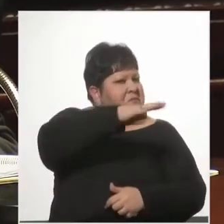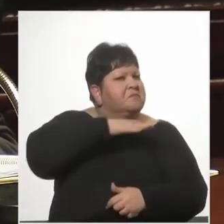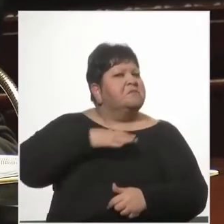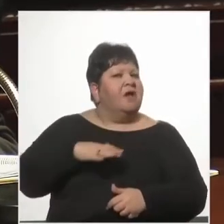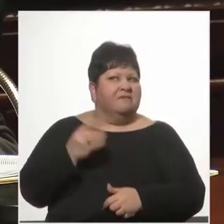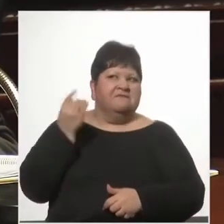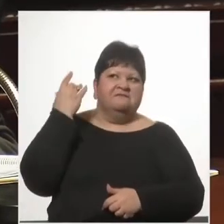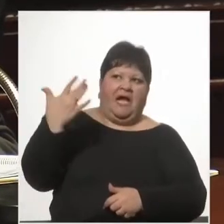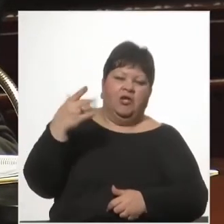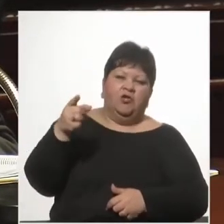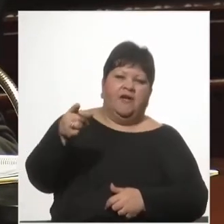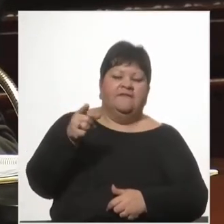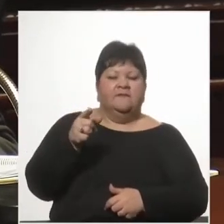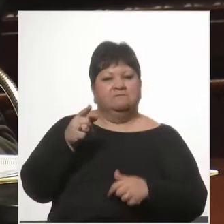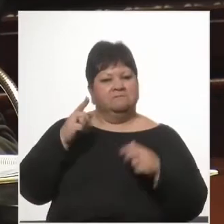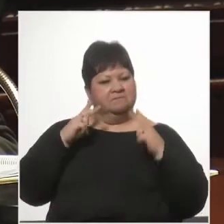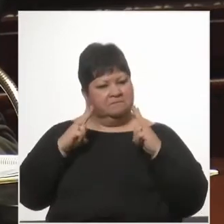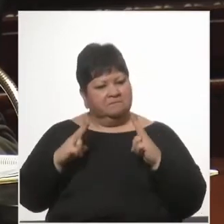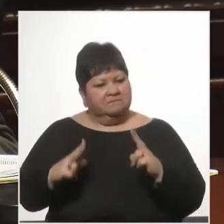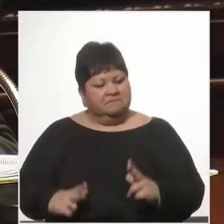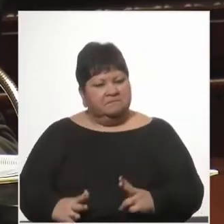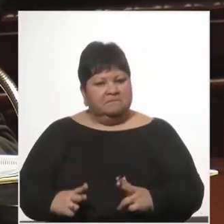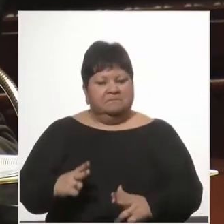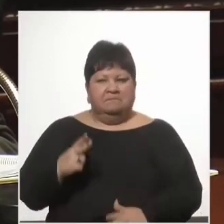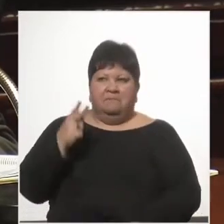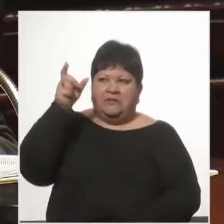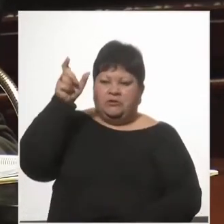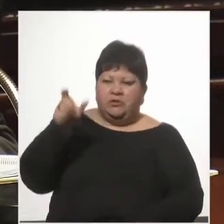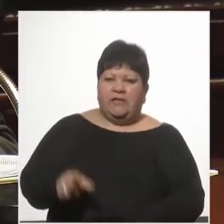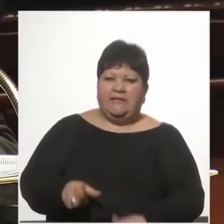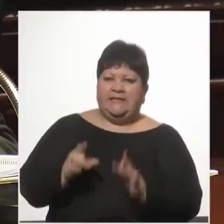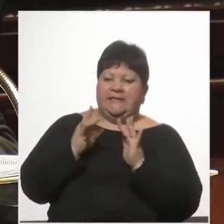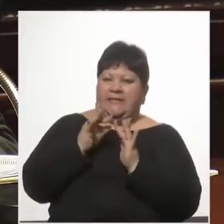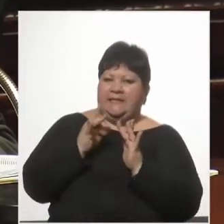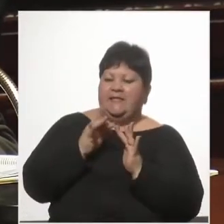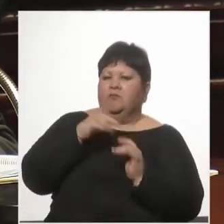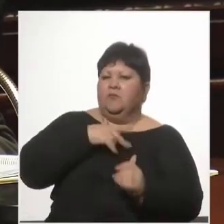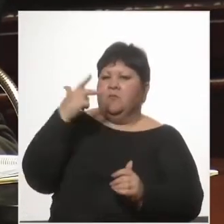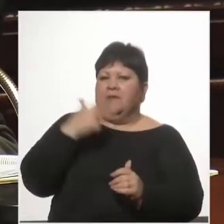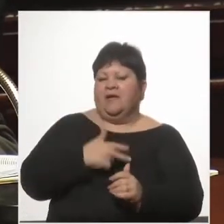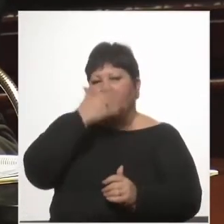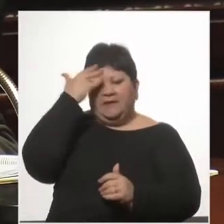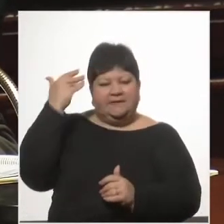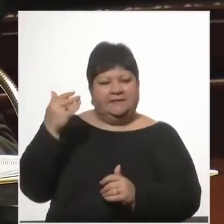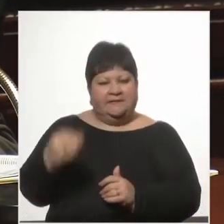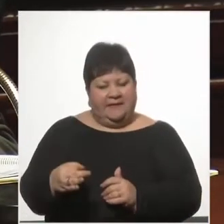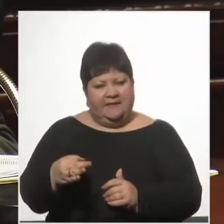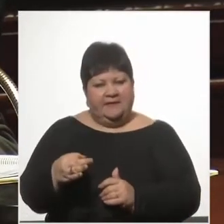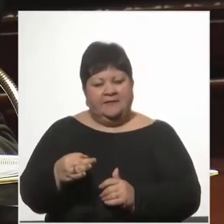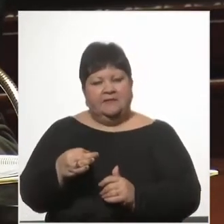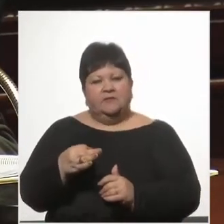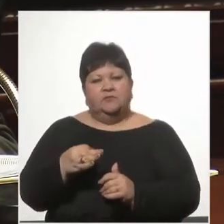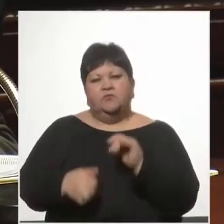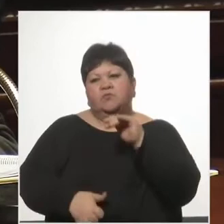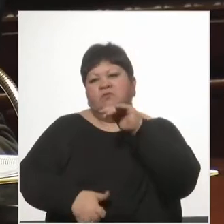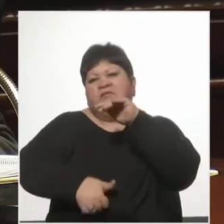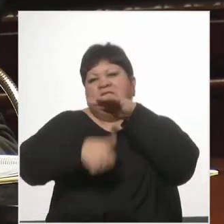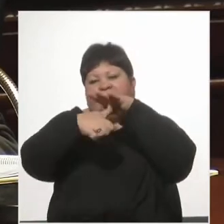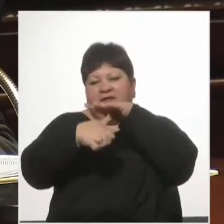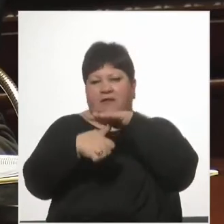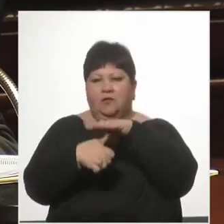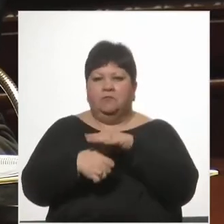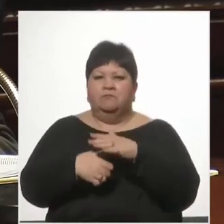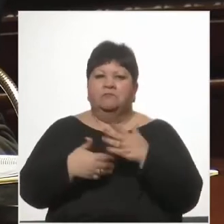y valorado su temple, su gran personalidad, su calidad humana, su honestidad, su liderazgo, provoca lo que desde